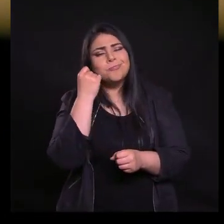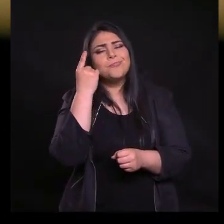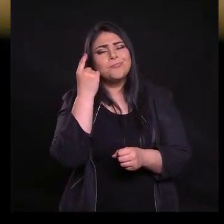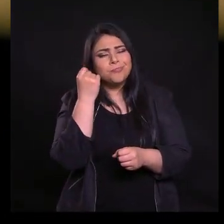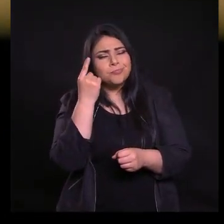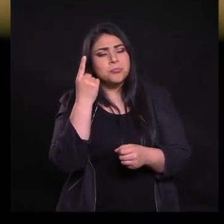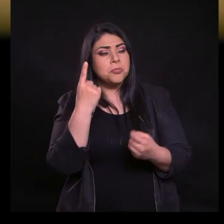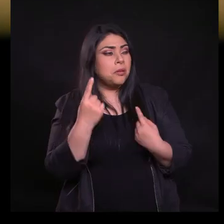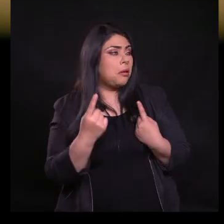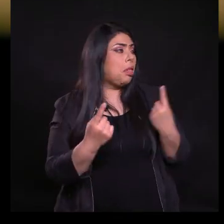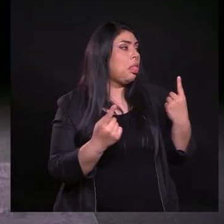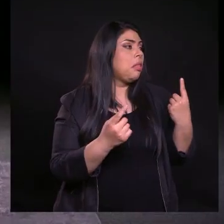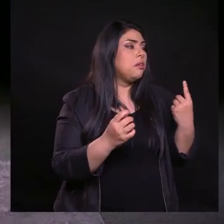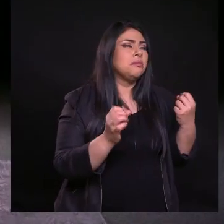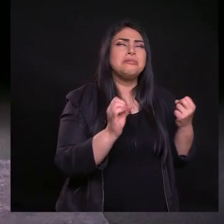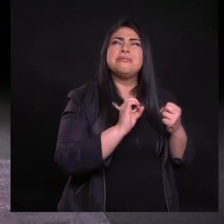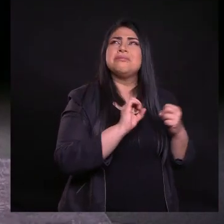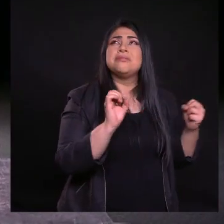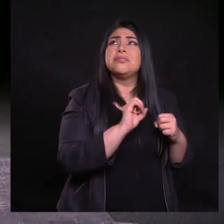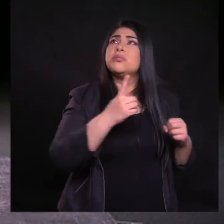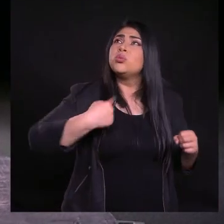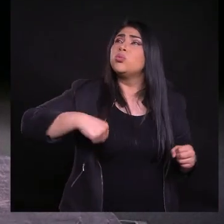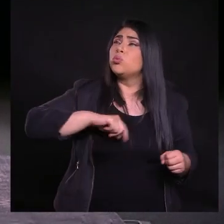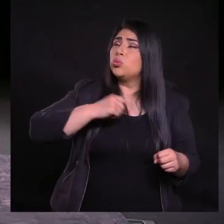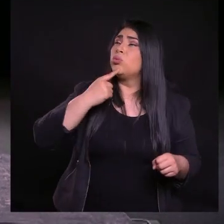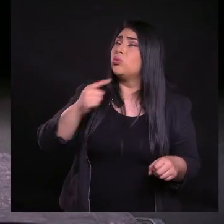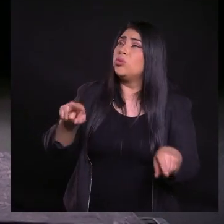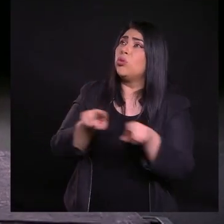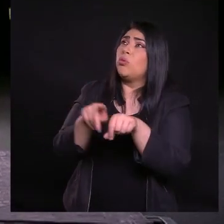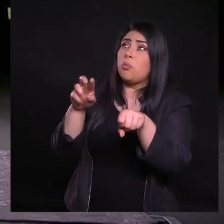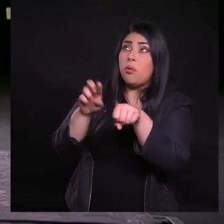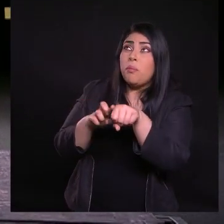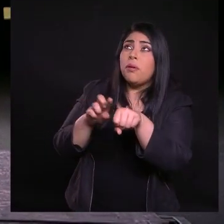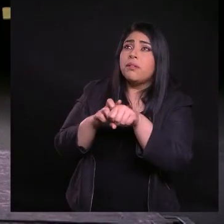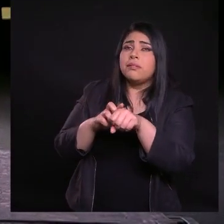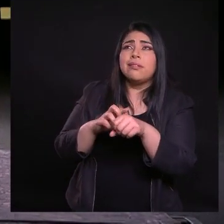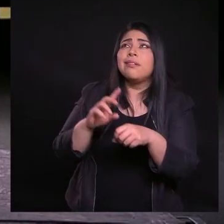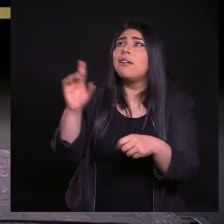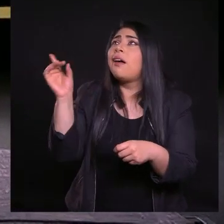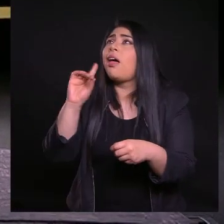ti nada somos que como pedro podamos decir señor a quien iremos